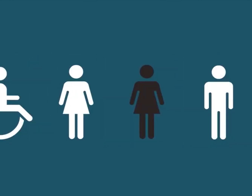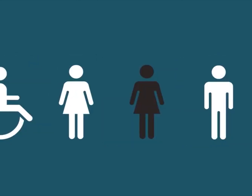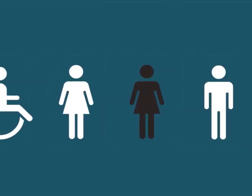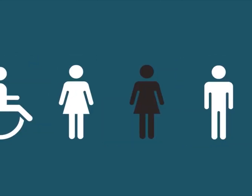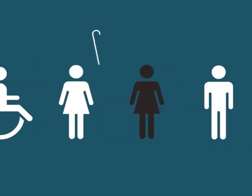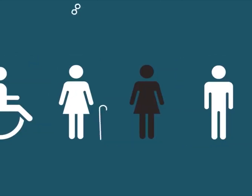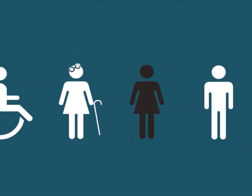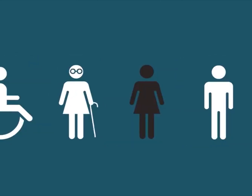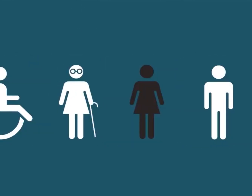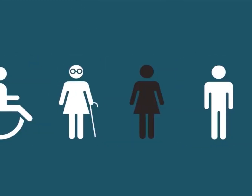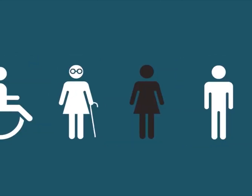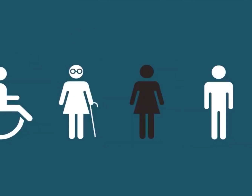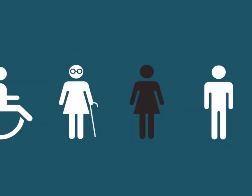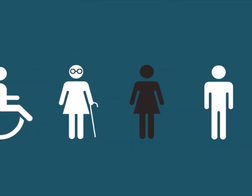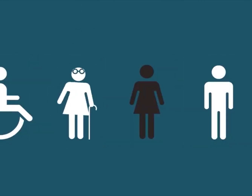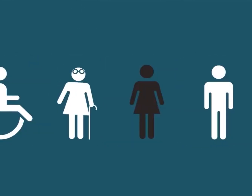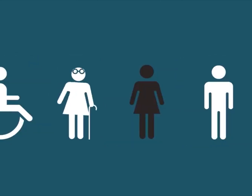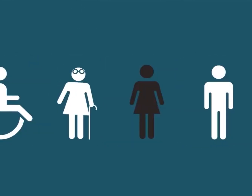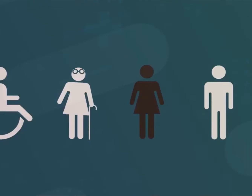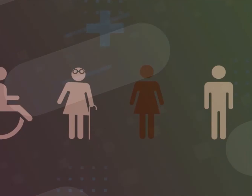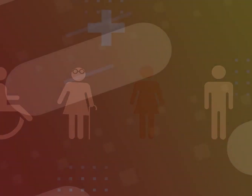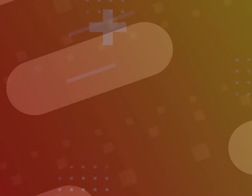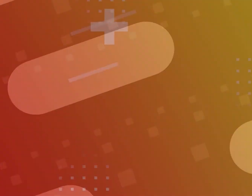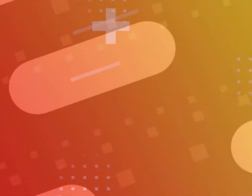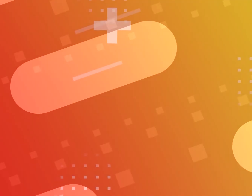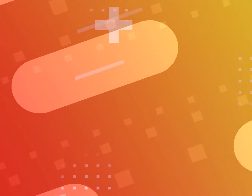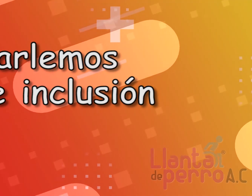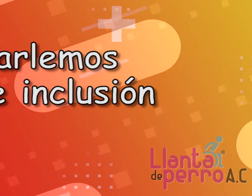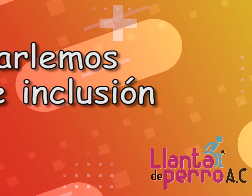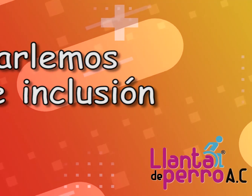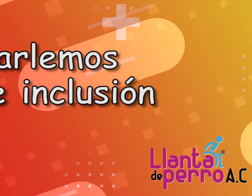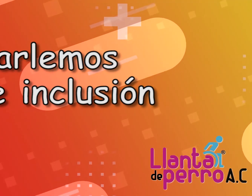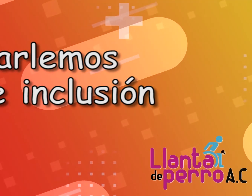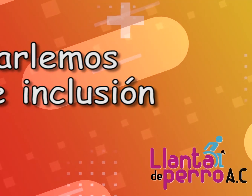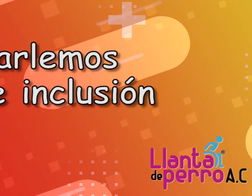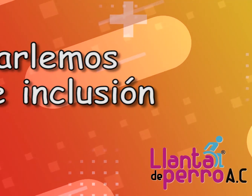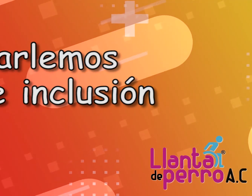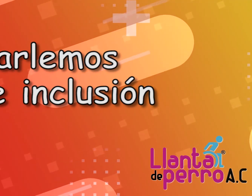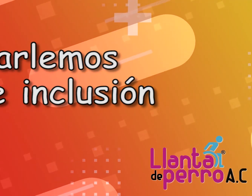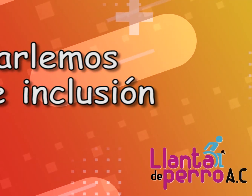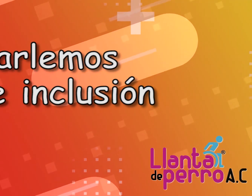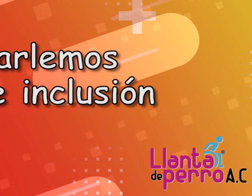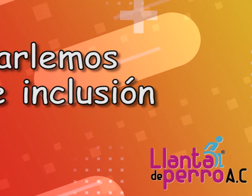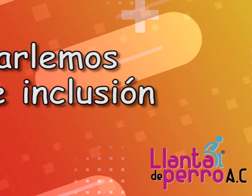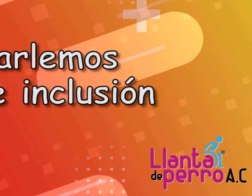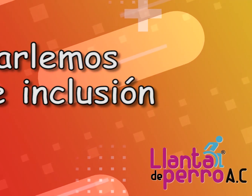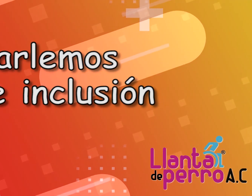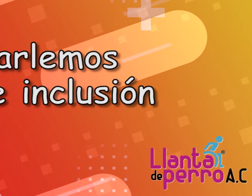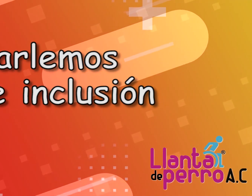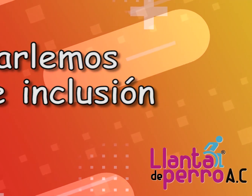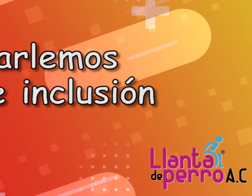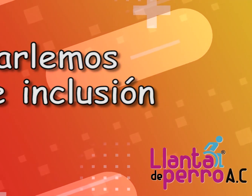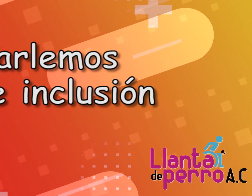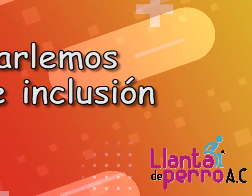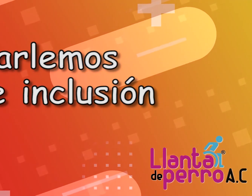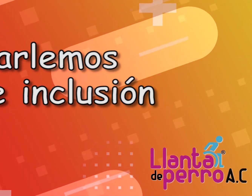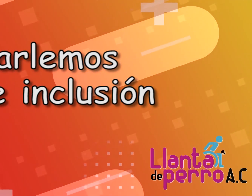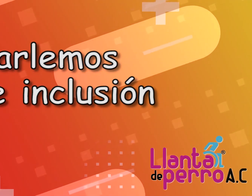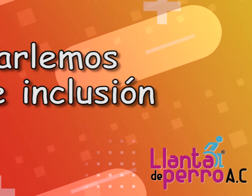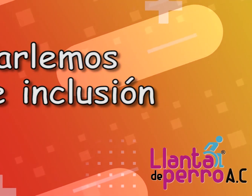en la vida diaria. Así que los esperamos en la próxima emisión para que charlemos sobre inclusión.